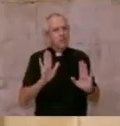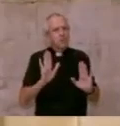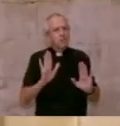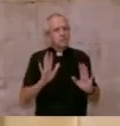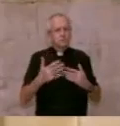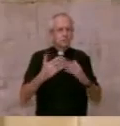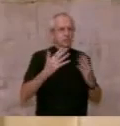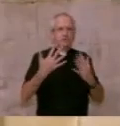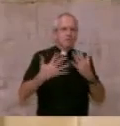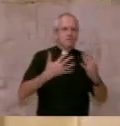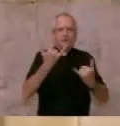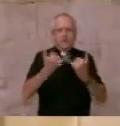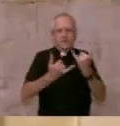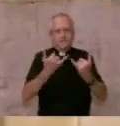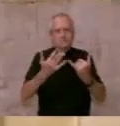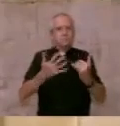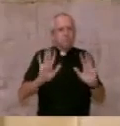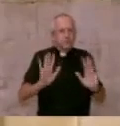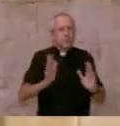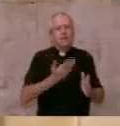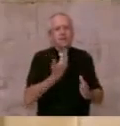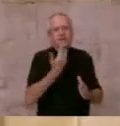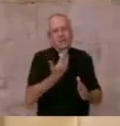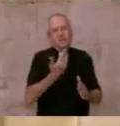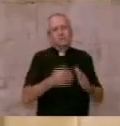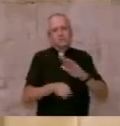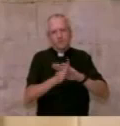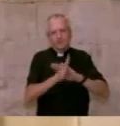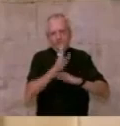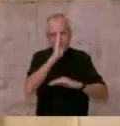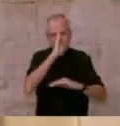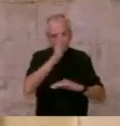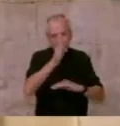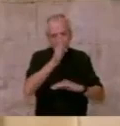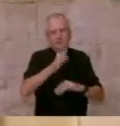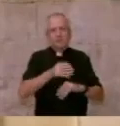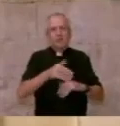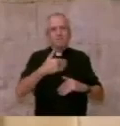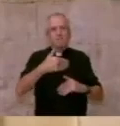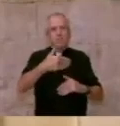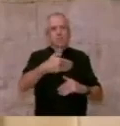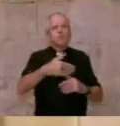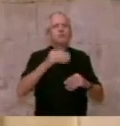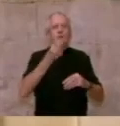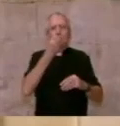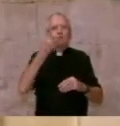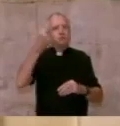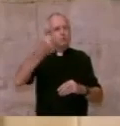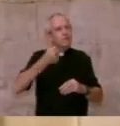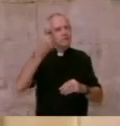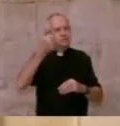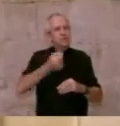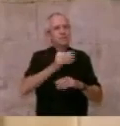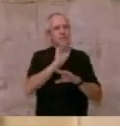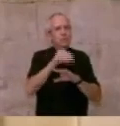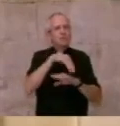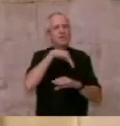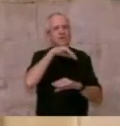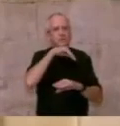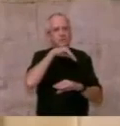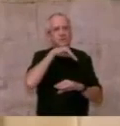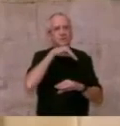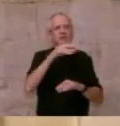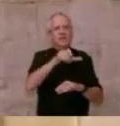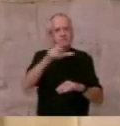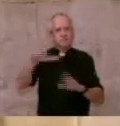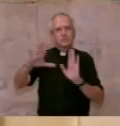demasiados frentes para atender a la vez. Gràcies per la vostra fidelitat i perseverància. Gràcies per ser pastores